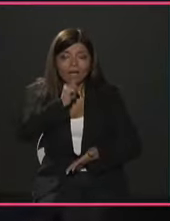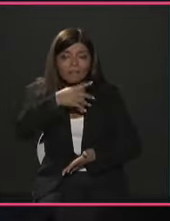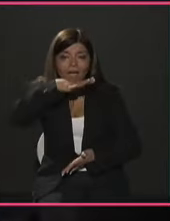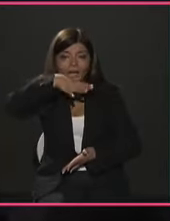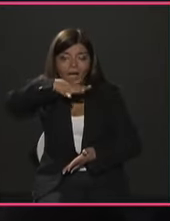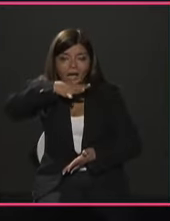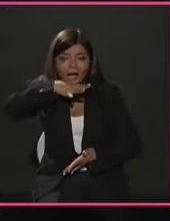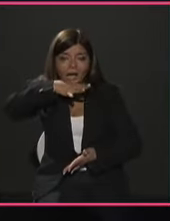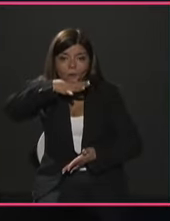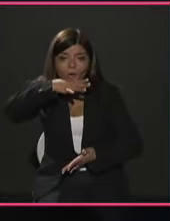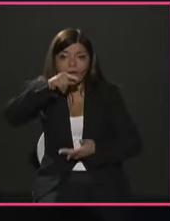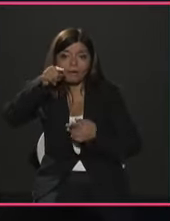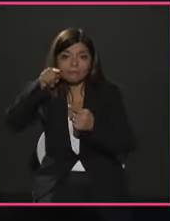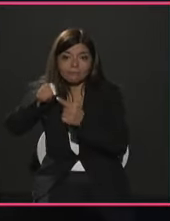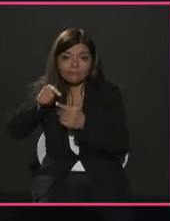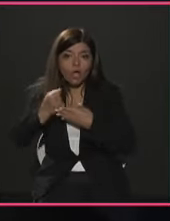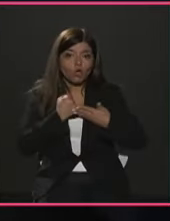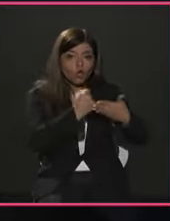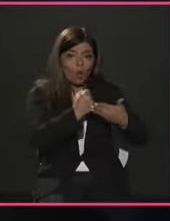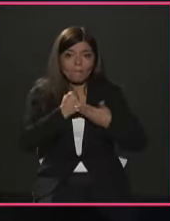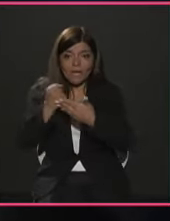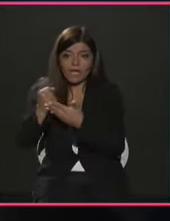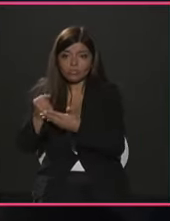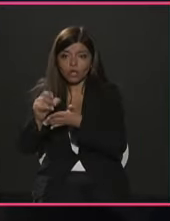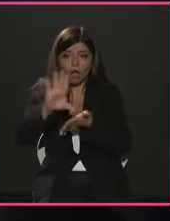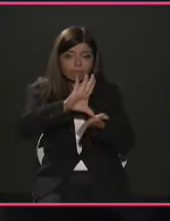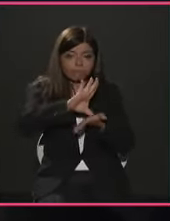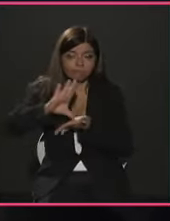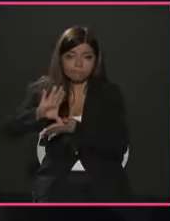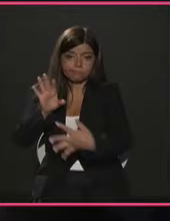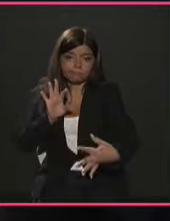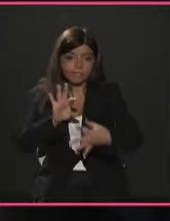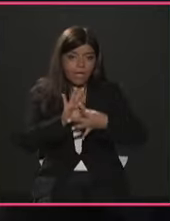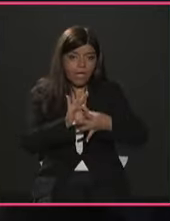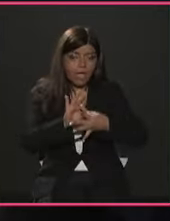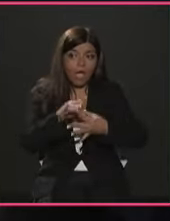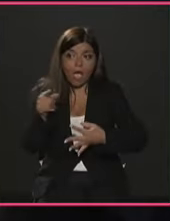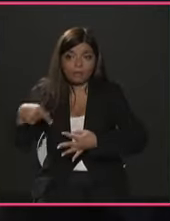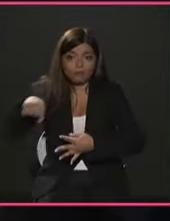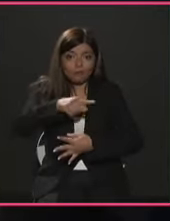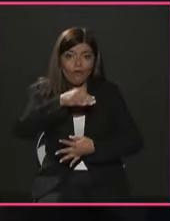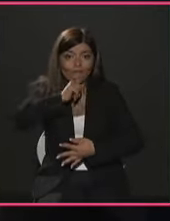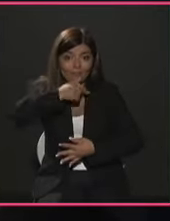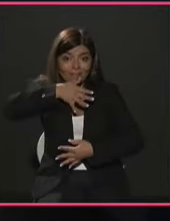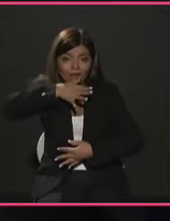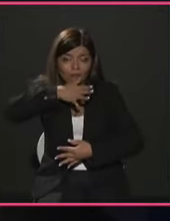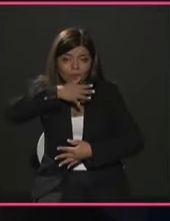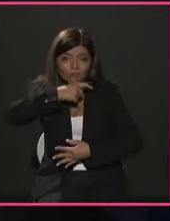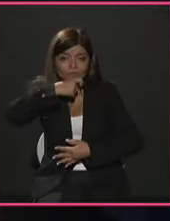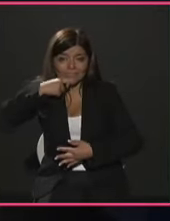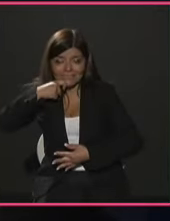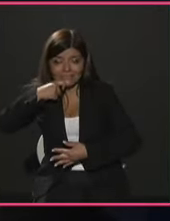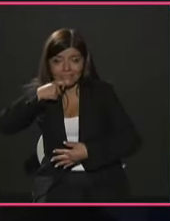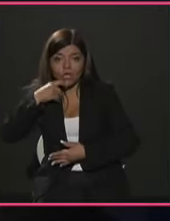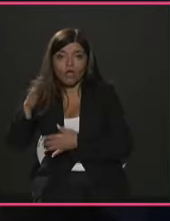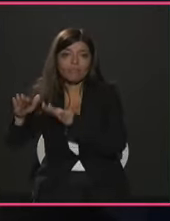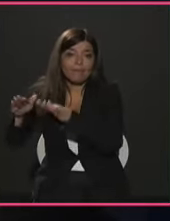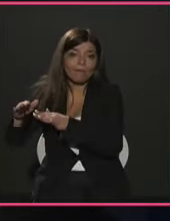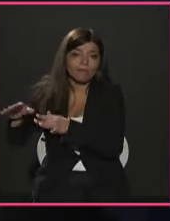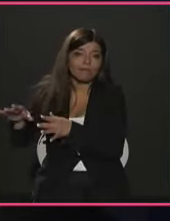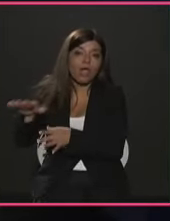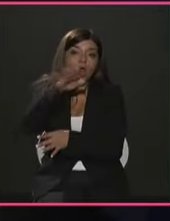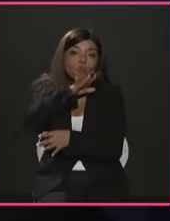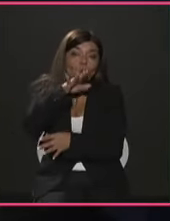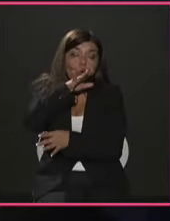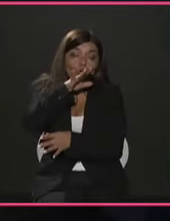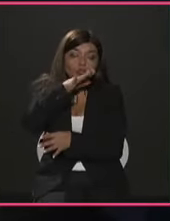que el agua sea un vector de cooperación entre las naciones en el golfo también ellos dependen de la des analización y el uso